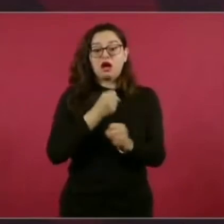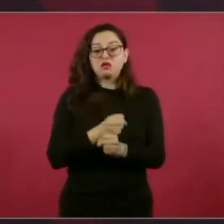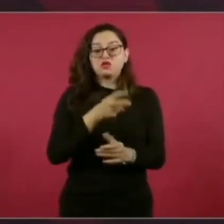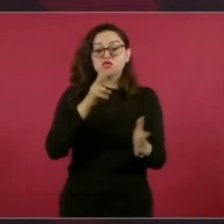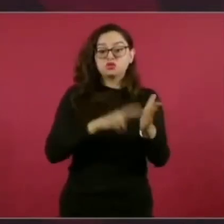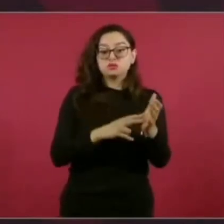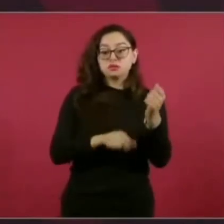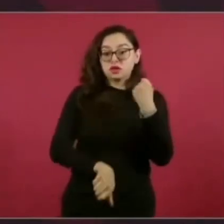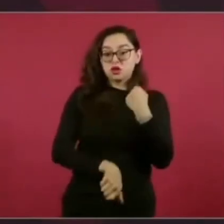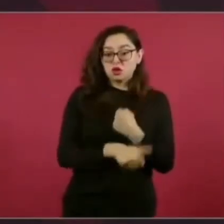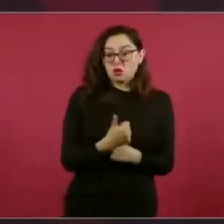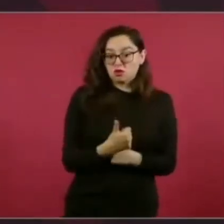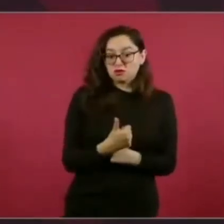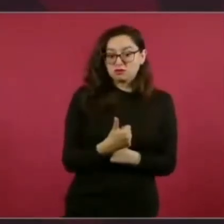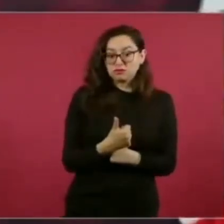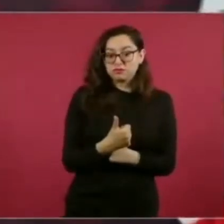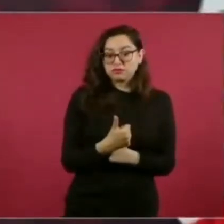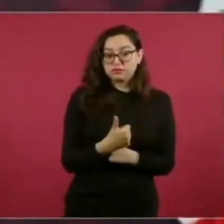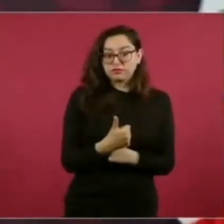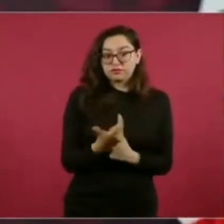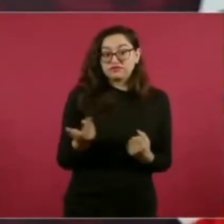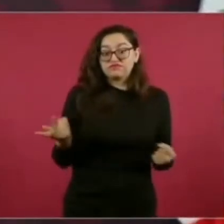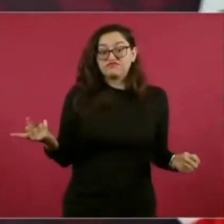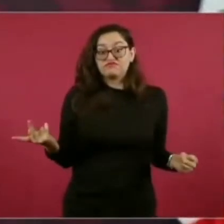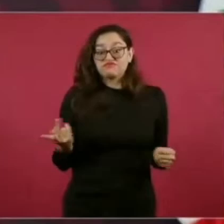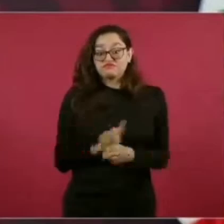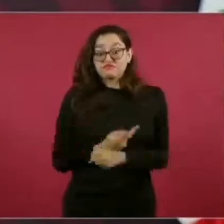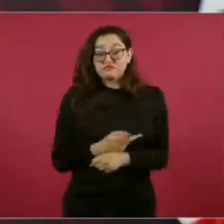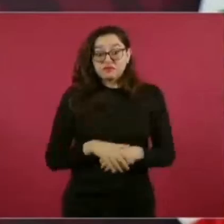los de los medios de comunicación,